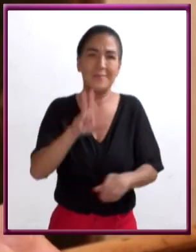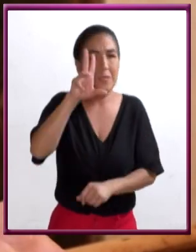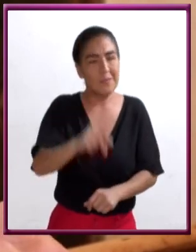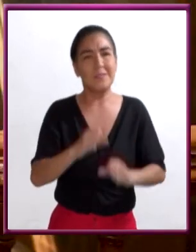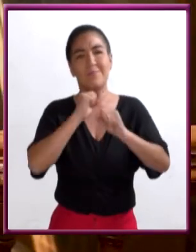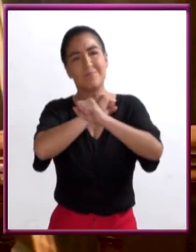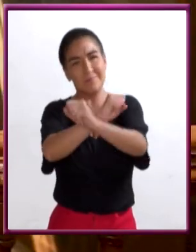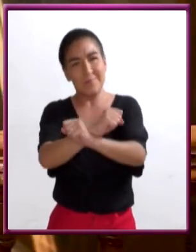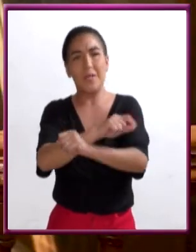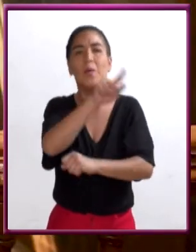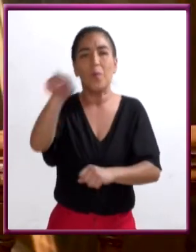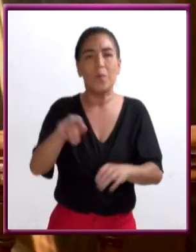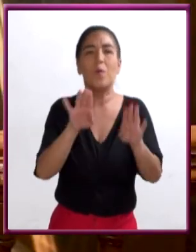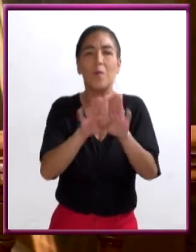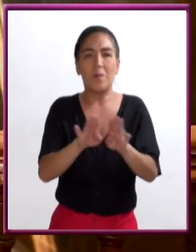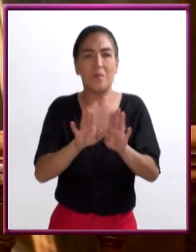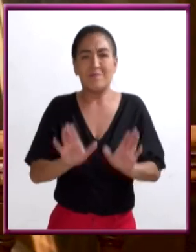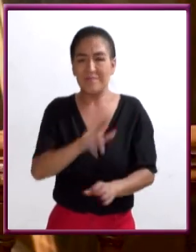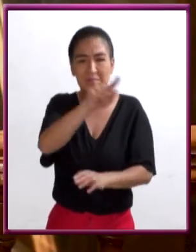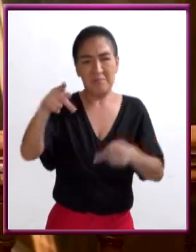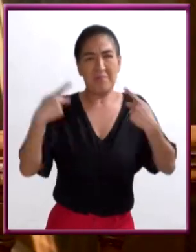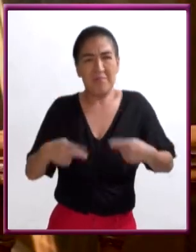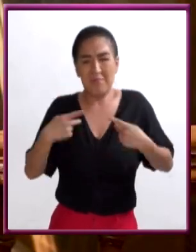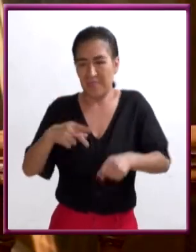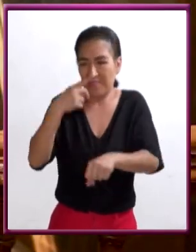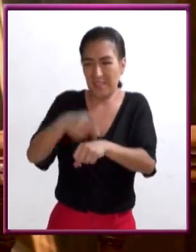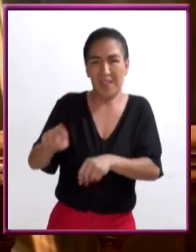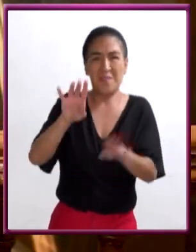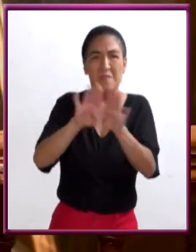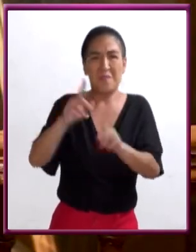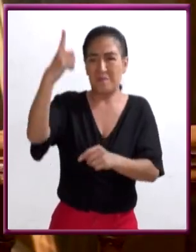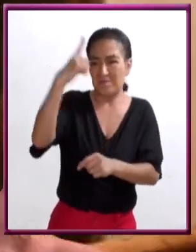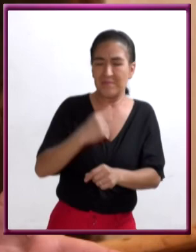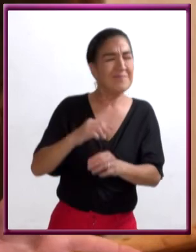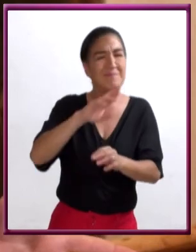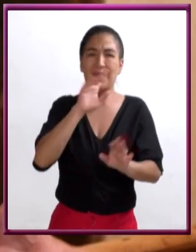innegociable. Aléjate de las personas que no te hagan sentir